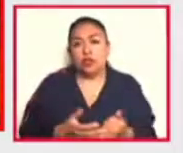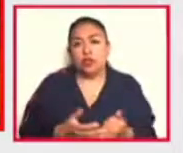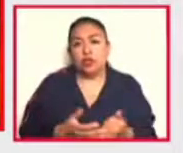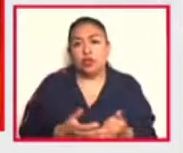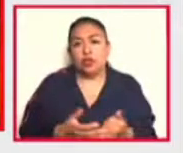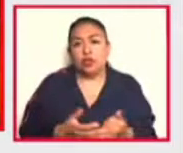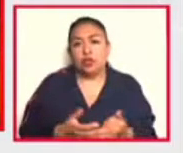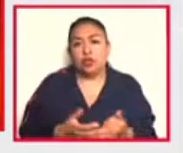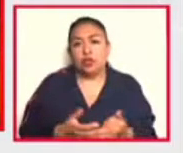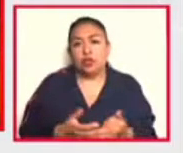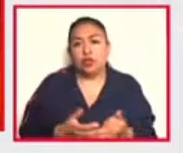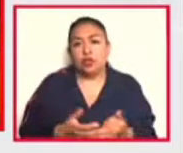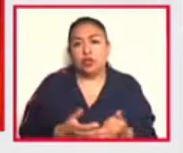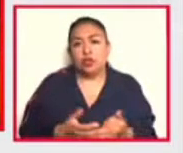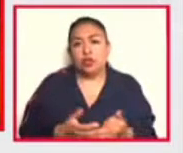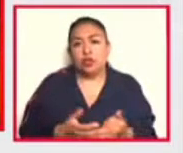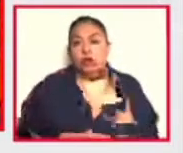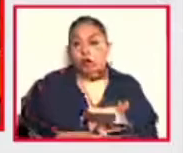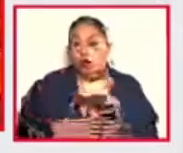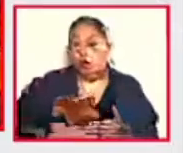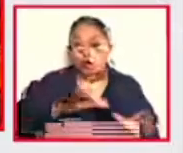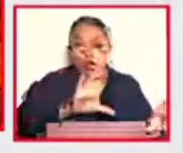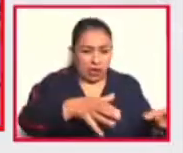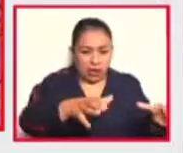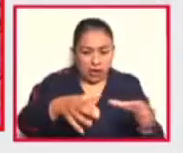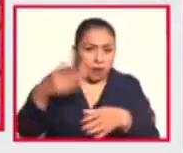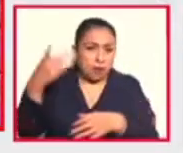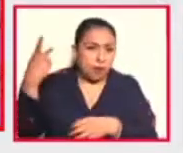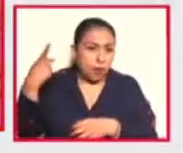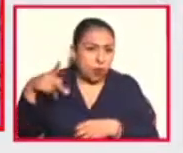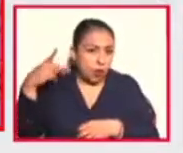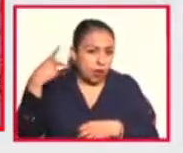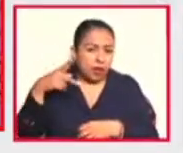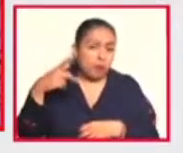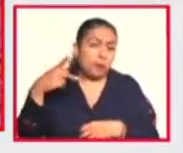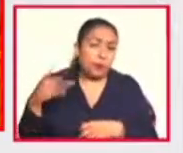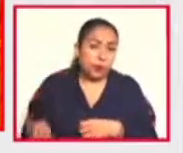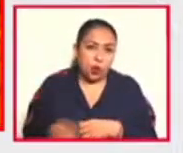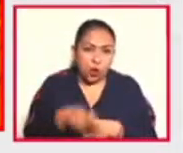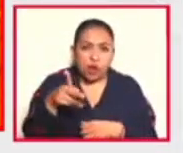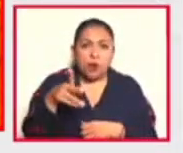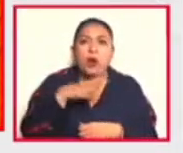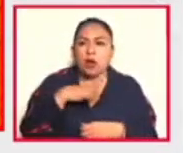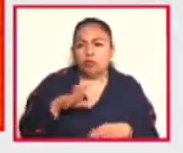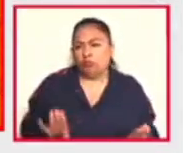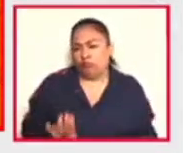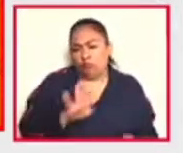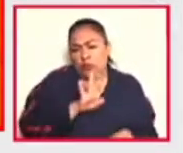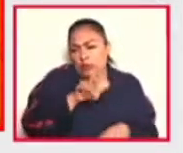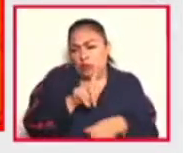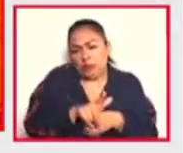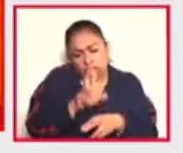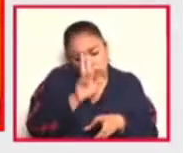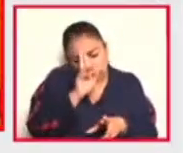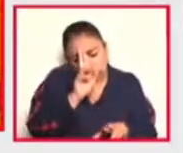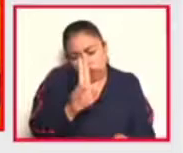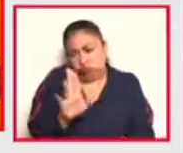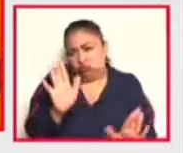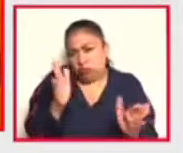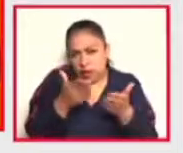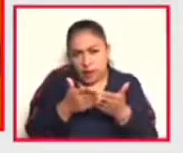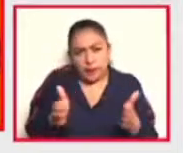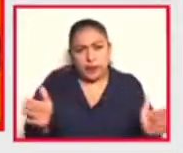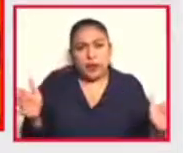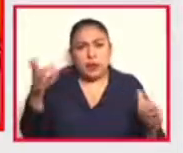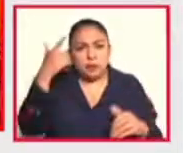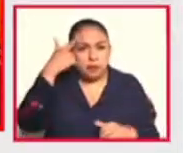Cada tiene su manera muy particular de venerar y de abrir este portal para que lleguen sus seres queridos